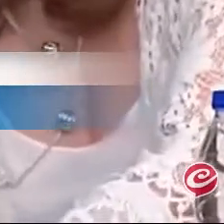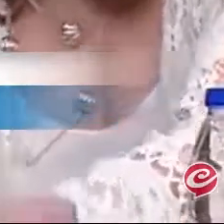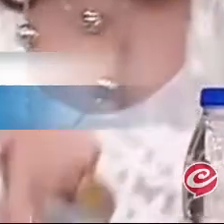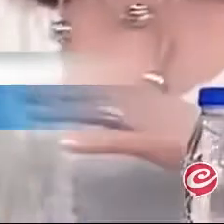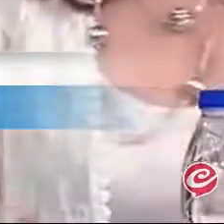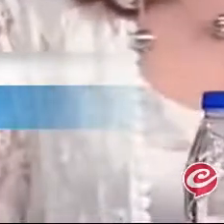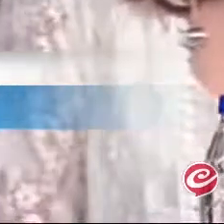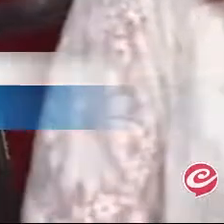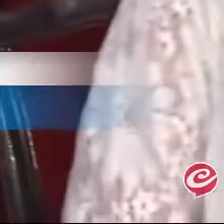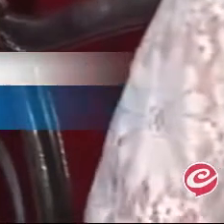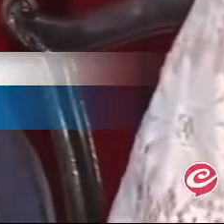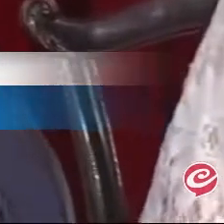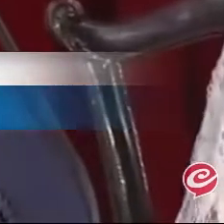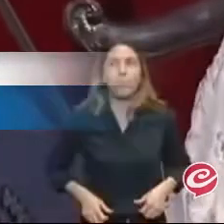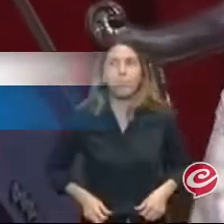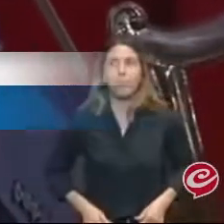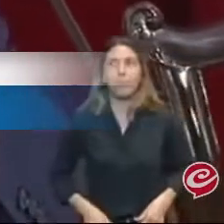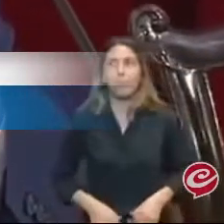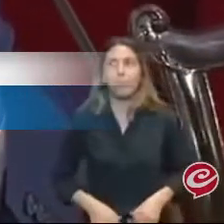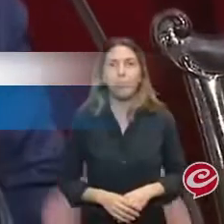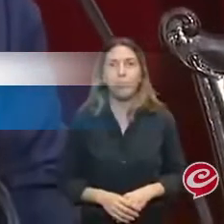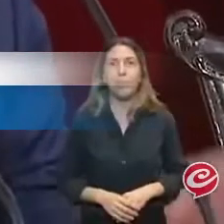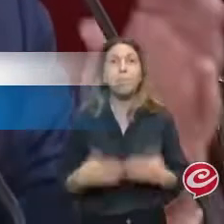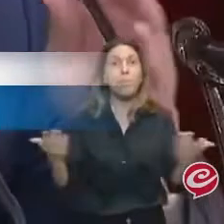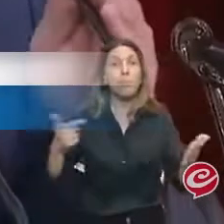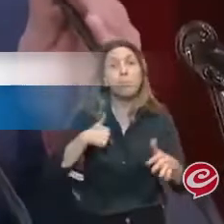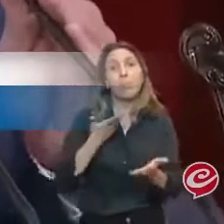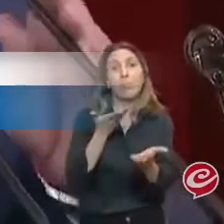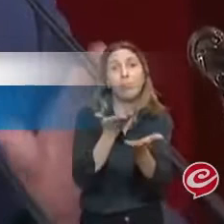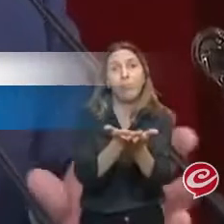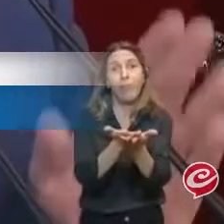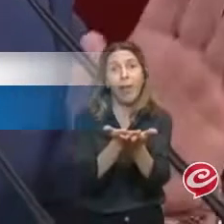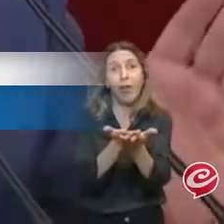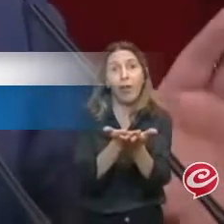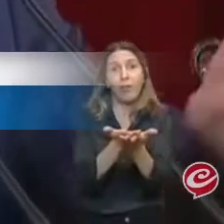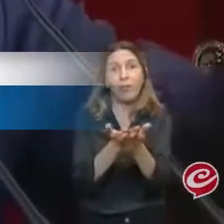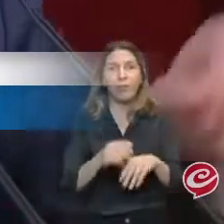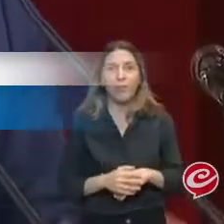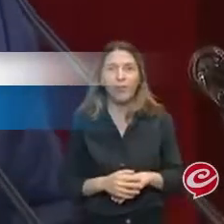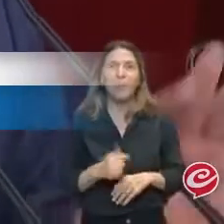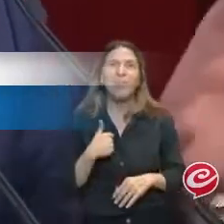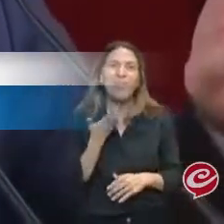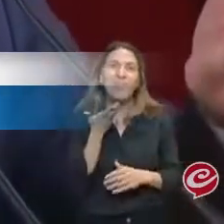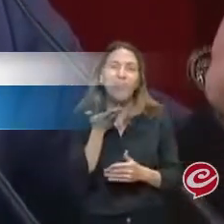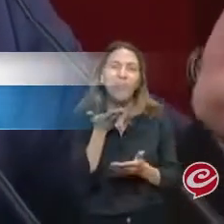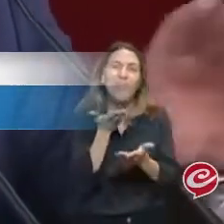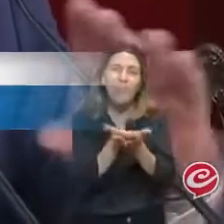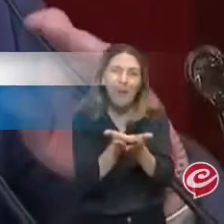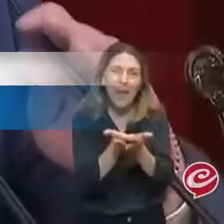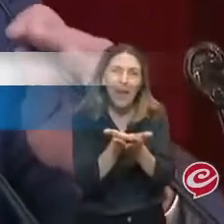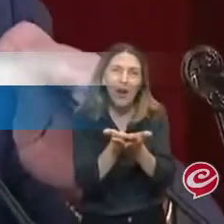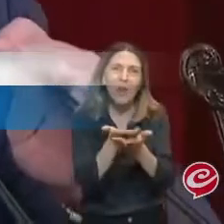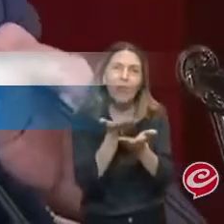frente, lo hablábamos la semana pasada con Ricardo Foster también, la no vuelta del neoliberalismo, la no vuelta del